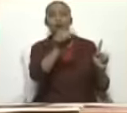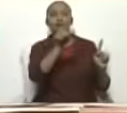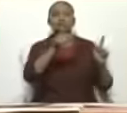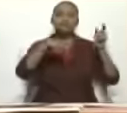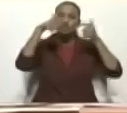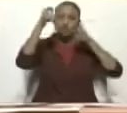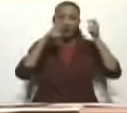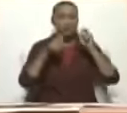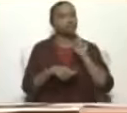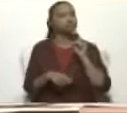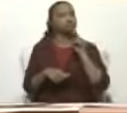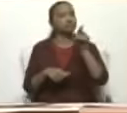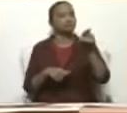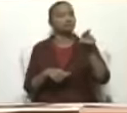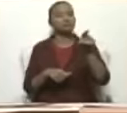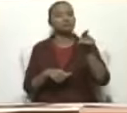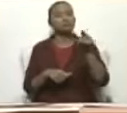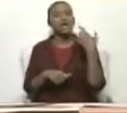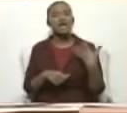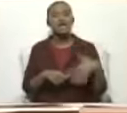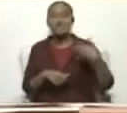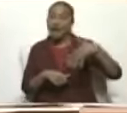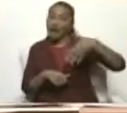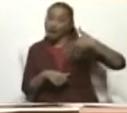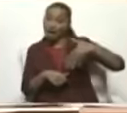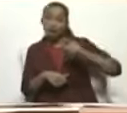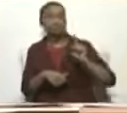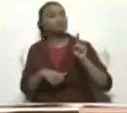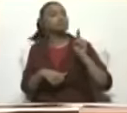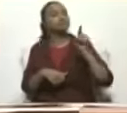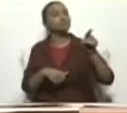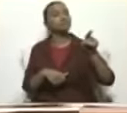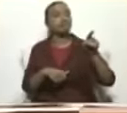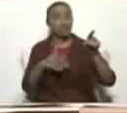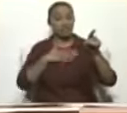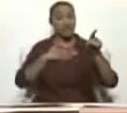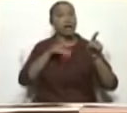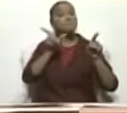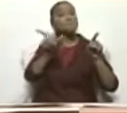arriba y a la izquierda. Yo lo digo desde el PSUV.